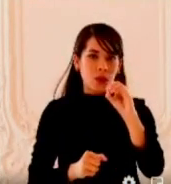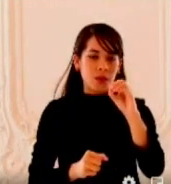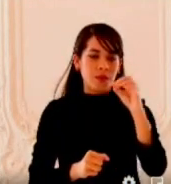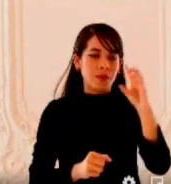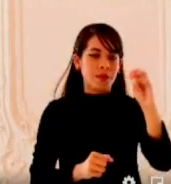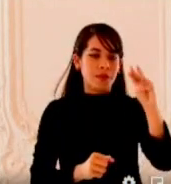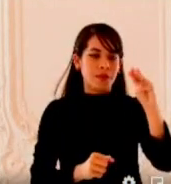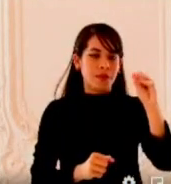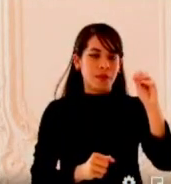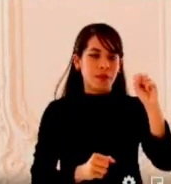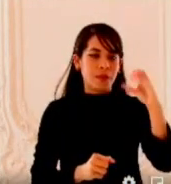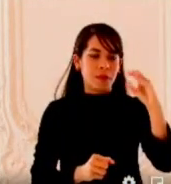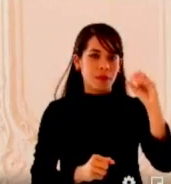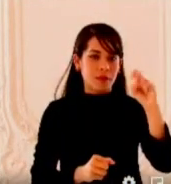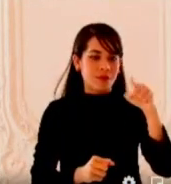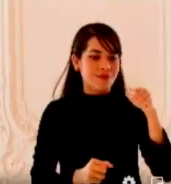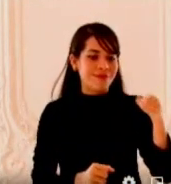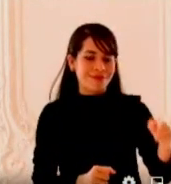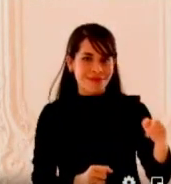rinde resultado.